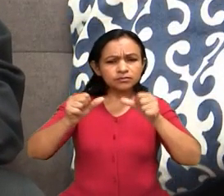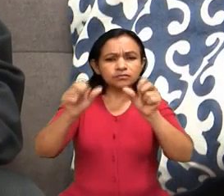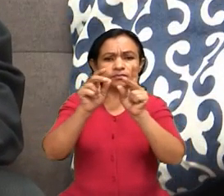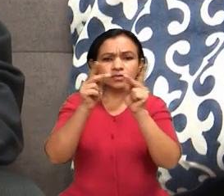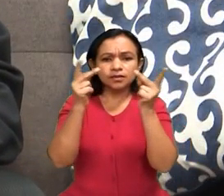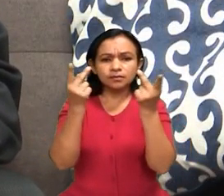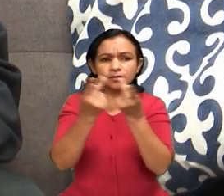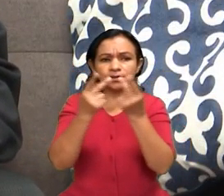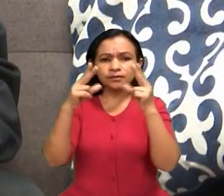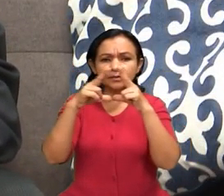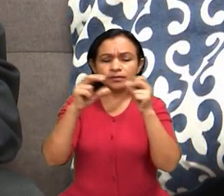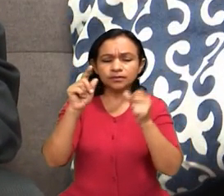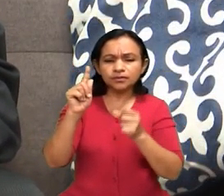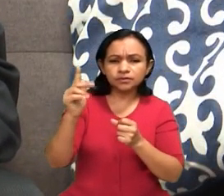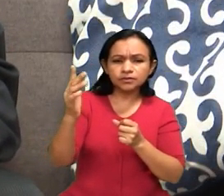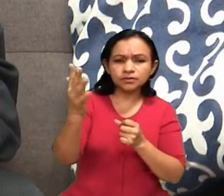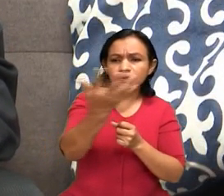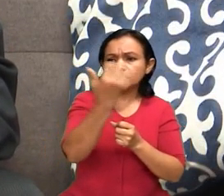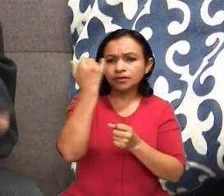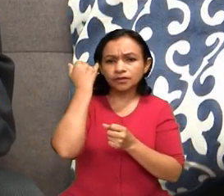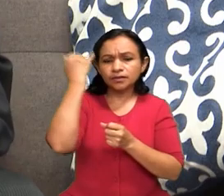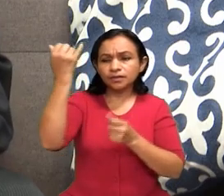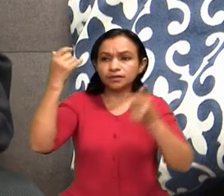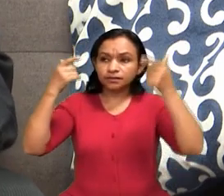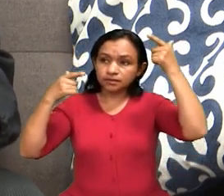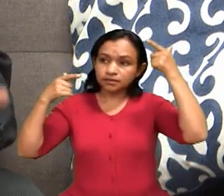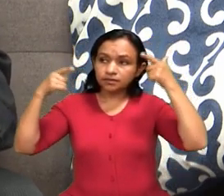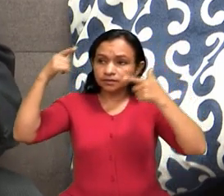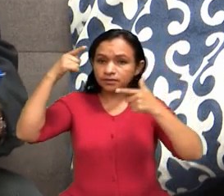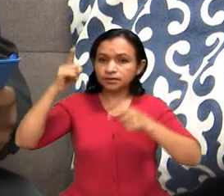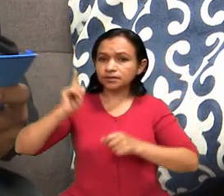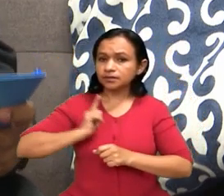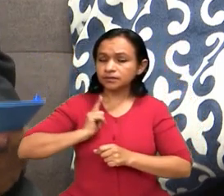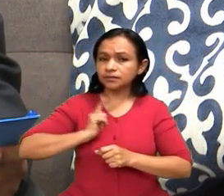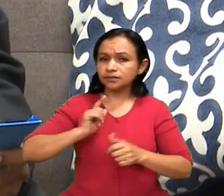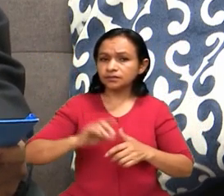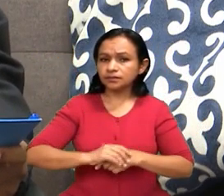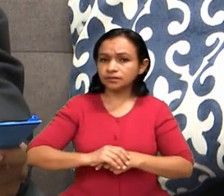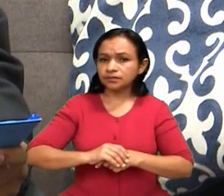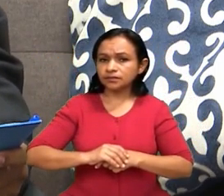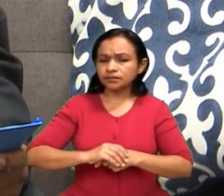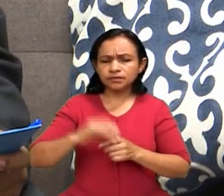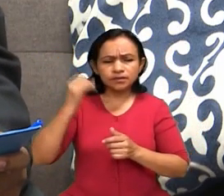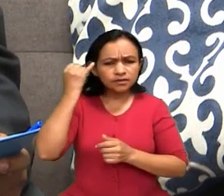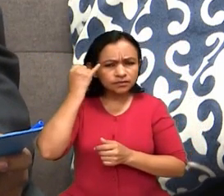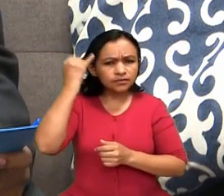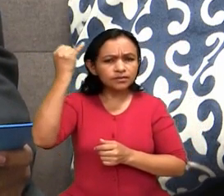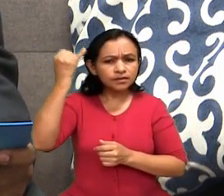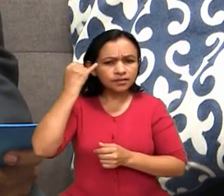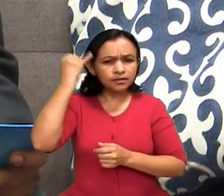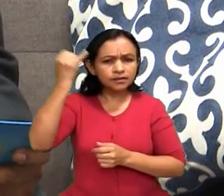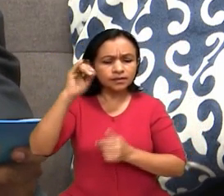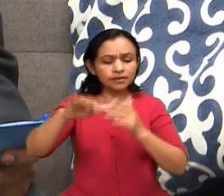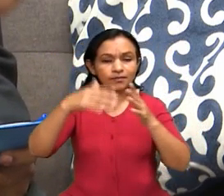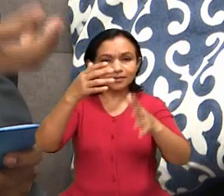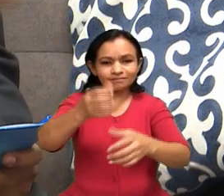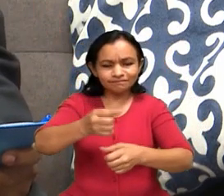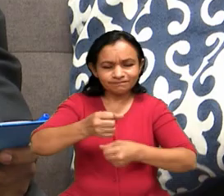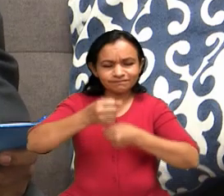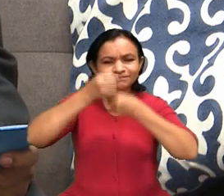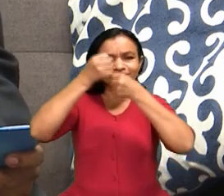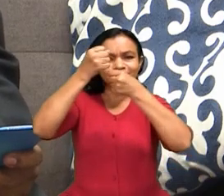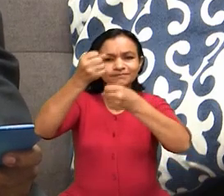Lógicamente, comprendido todo dentro de esos ideales que Sandino había plasmado en sus ideales y sus postulados y que después son rescatados a partir